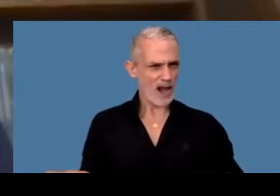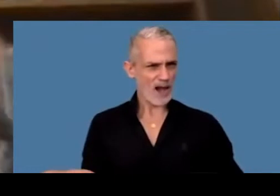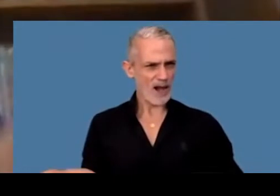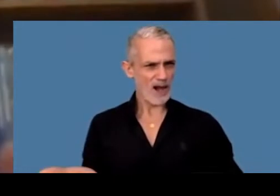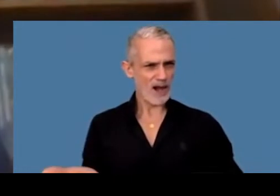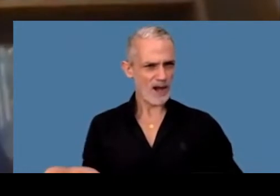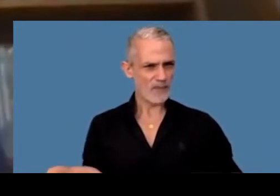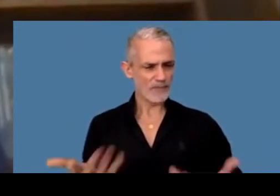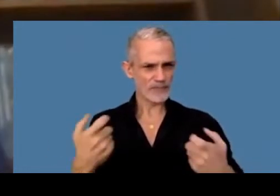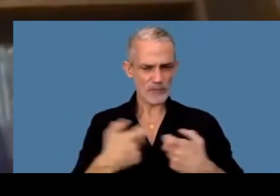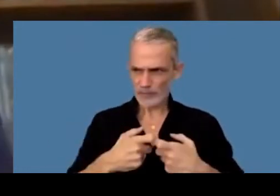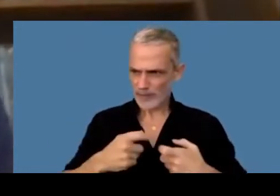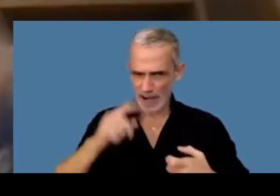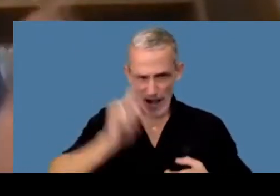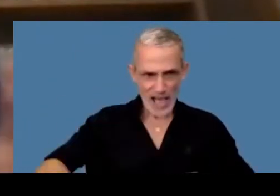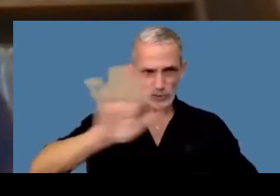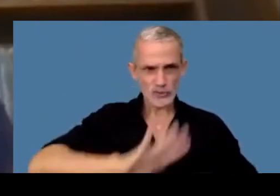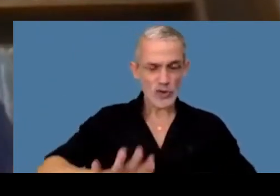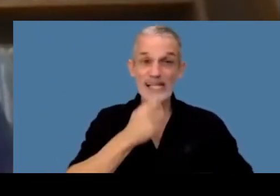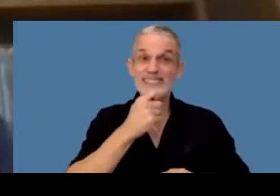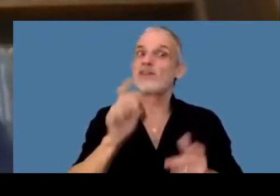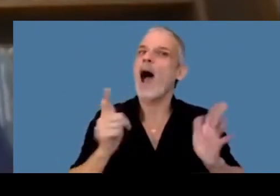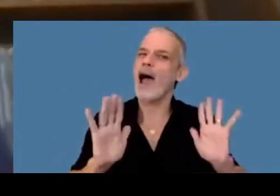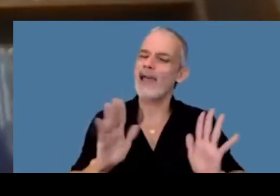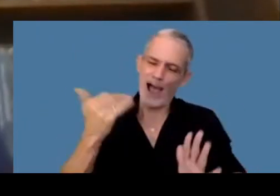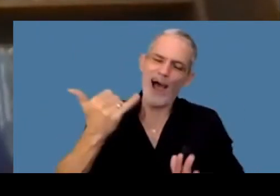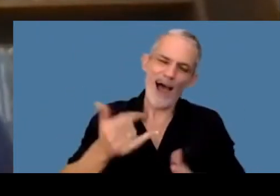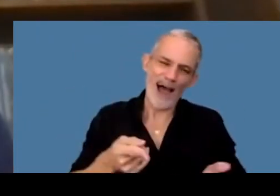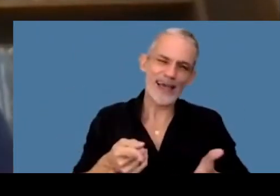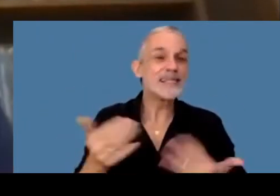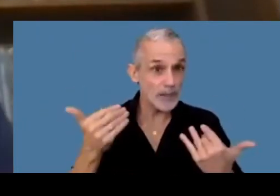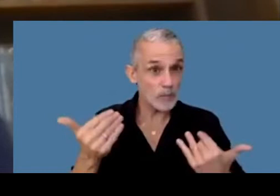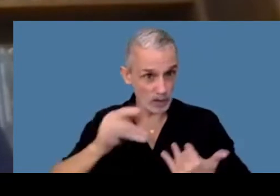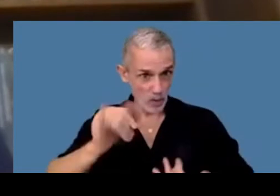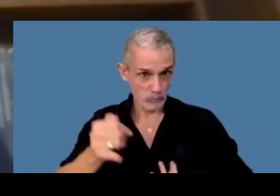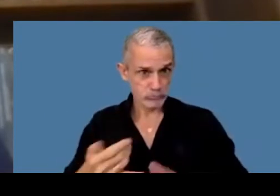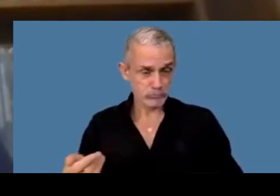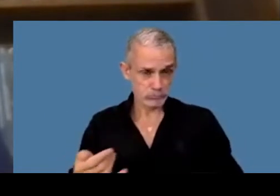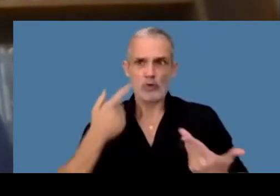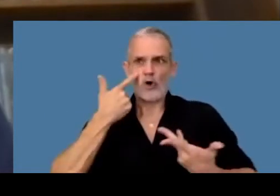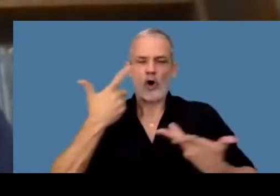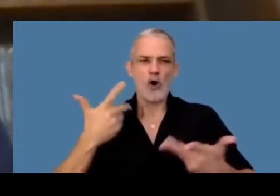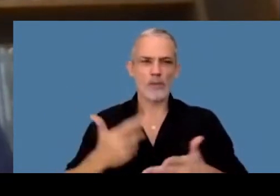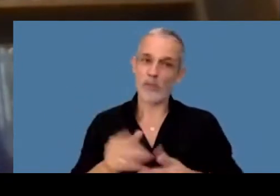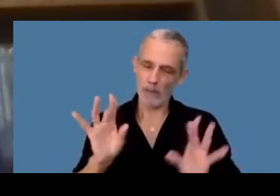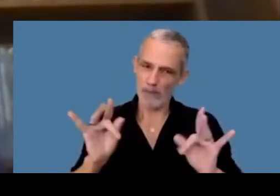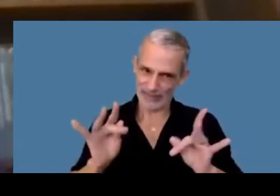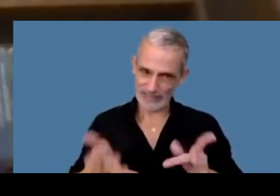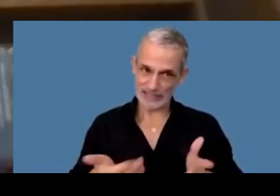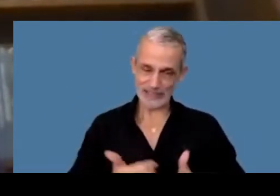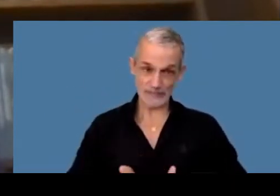Si no lo tuvieran, ¿se puede hacer? Sí, se puede hacer, obviamente, pero es mucho más difícil. Es mucho más complejo.